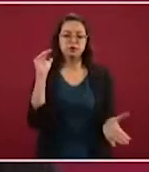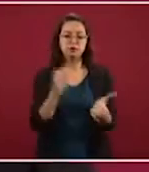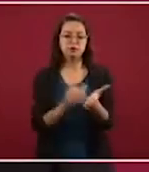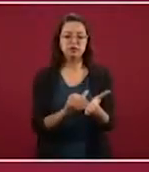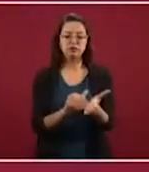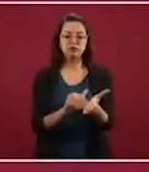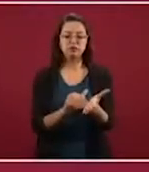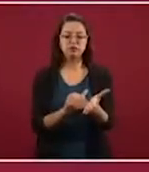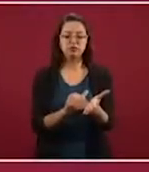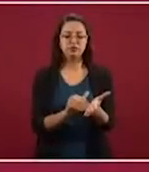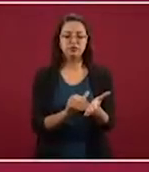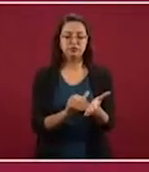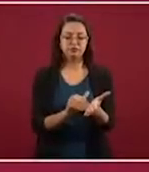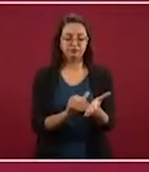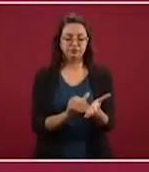de